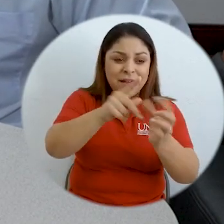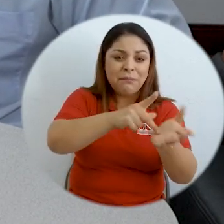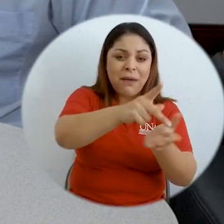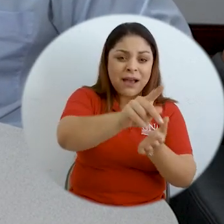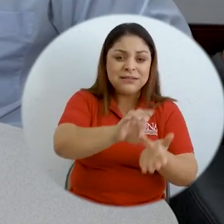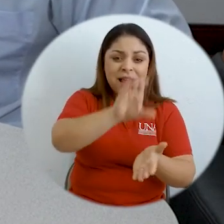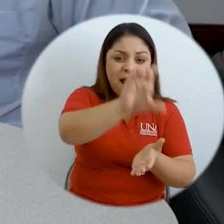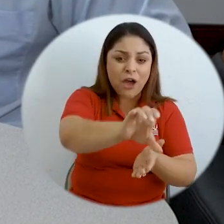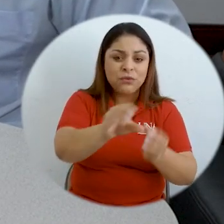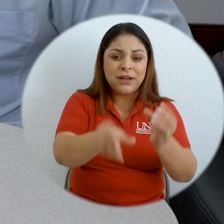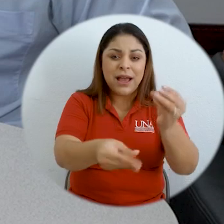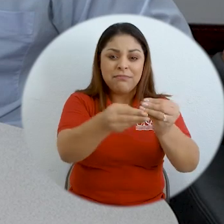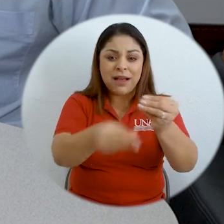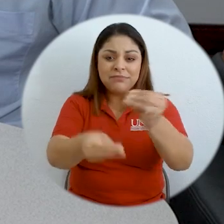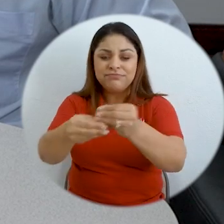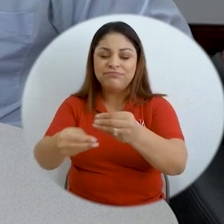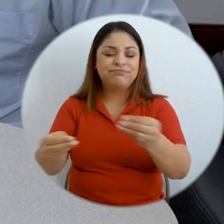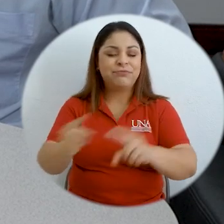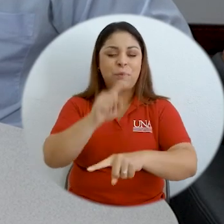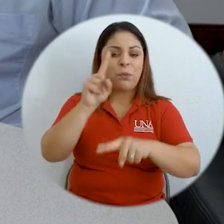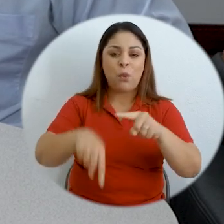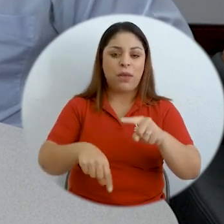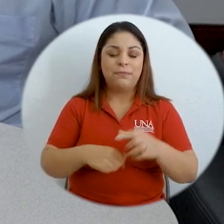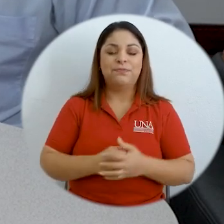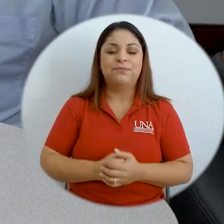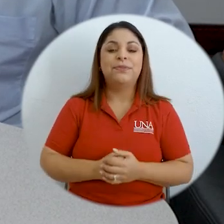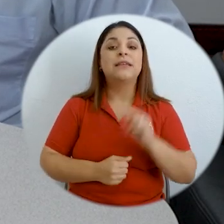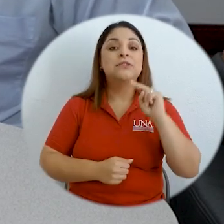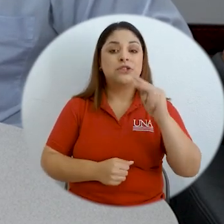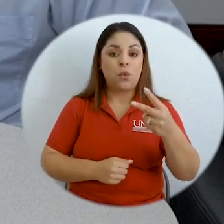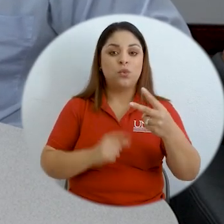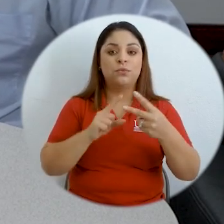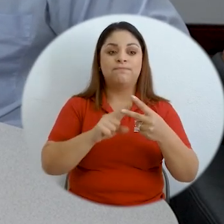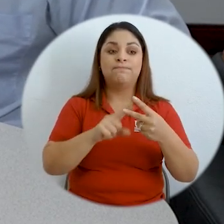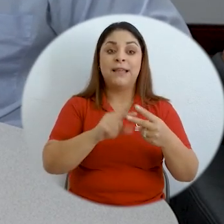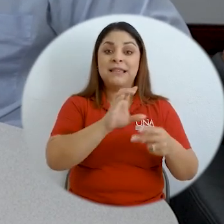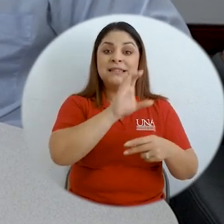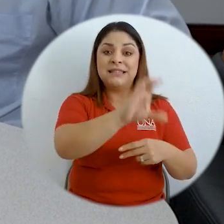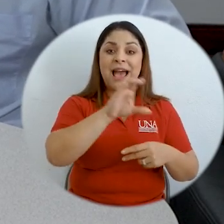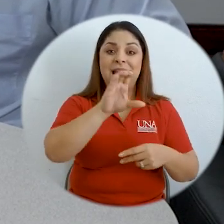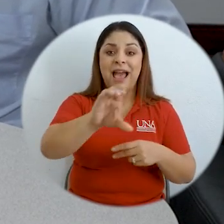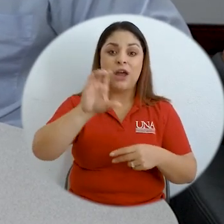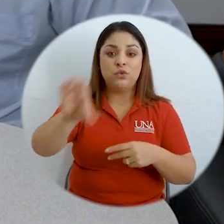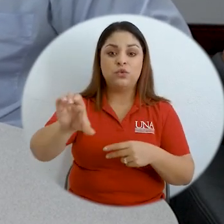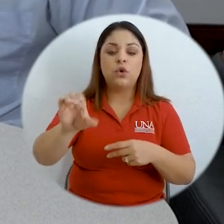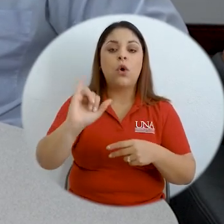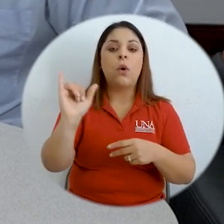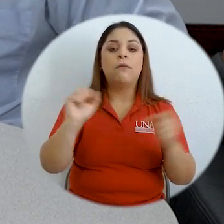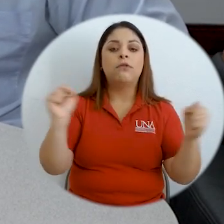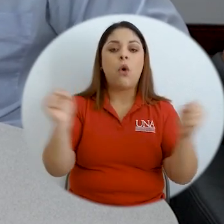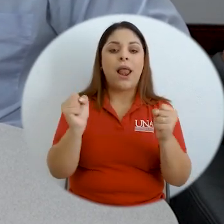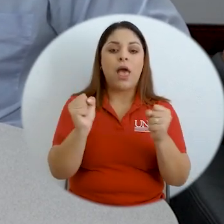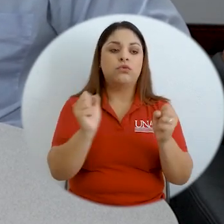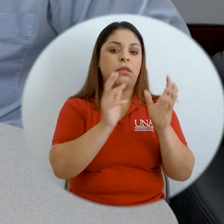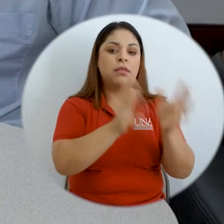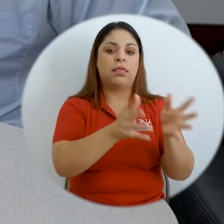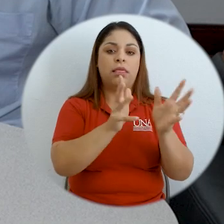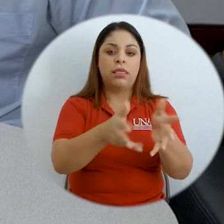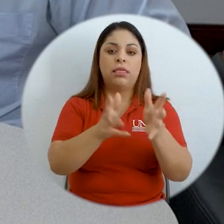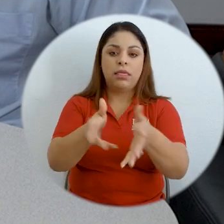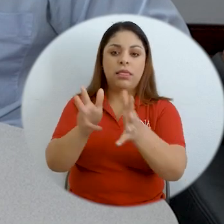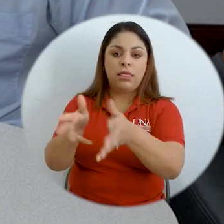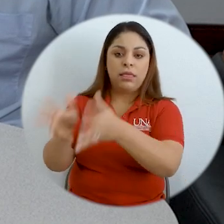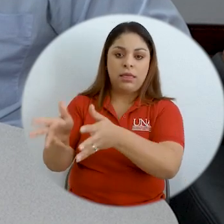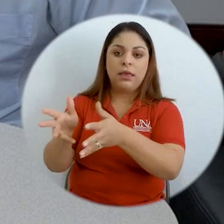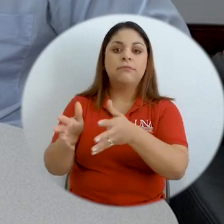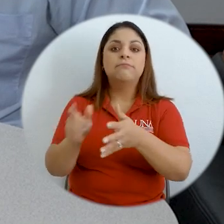destinar a pago de salarios. Segundo, ese congelamiento de salarios también en el caso de las